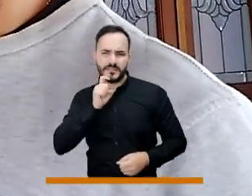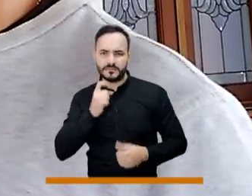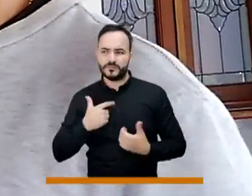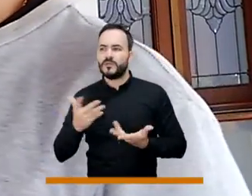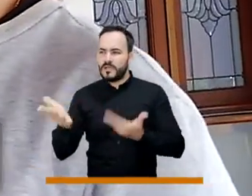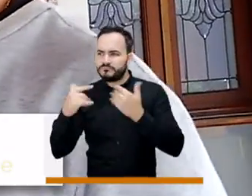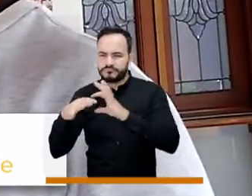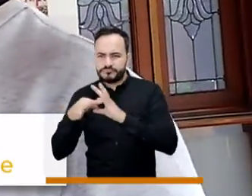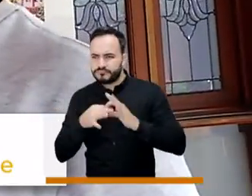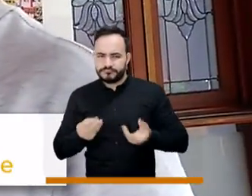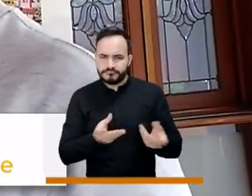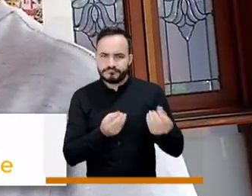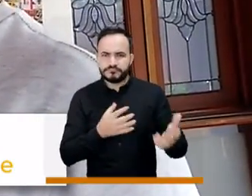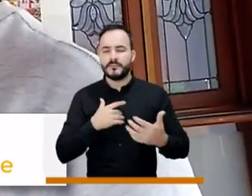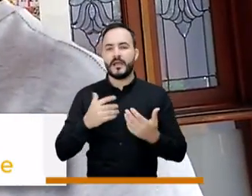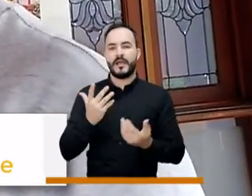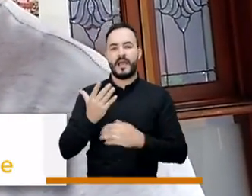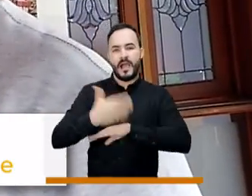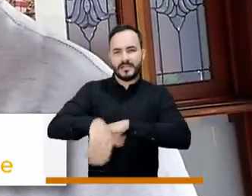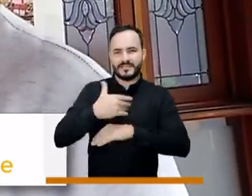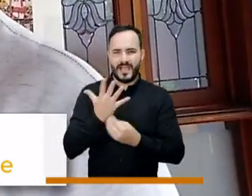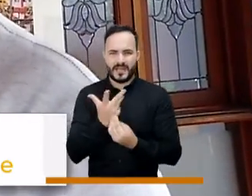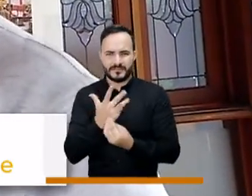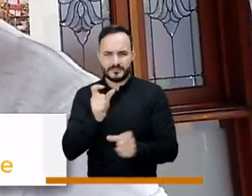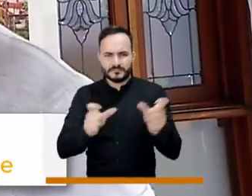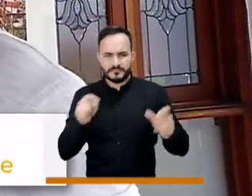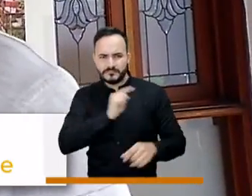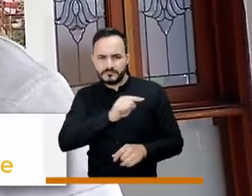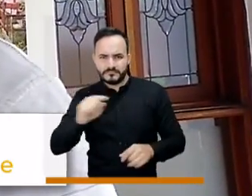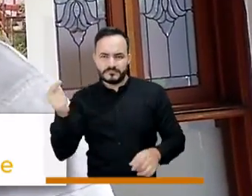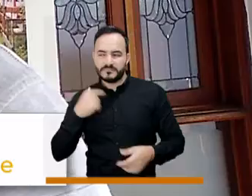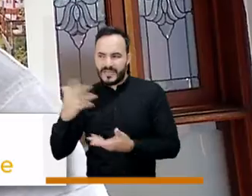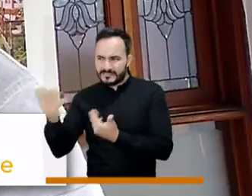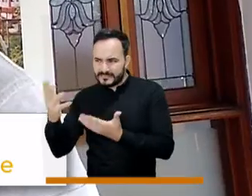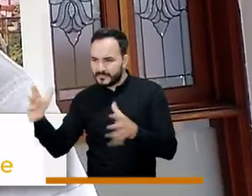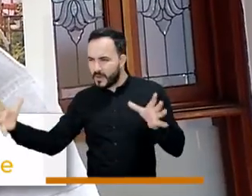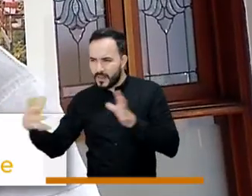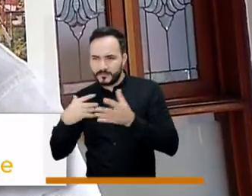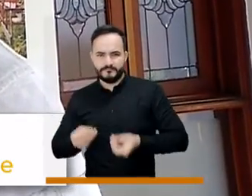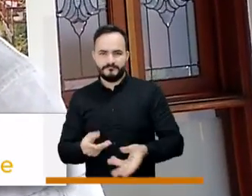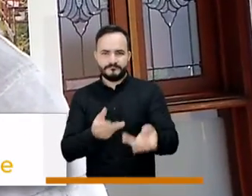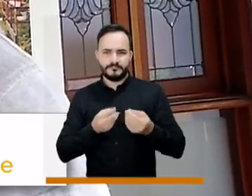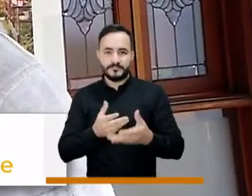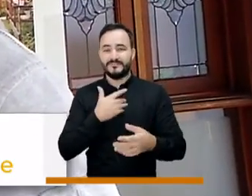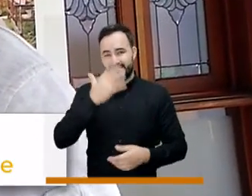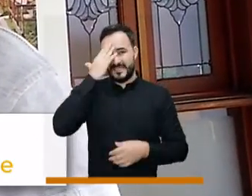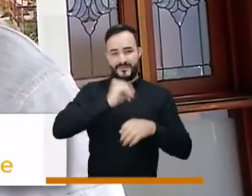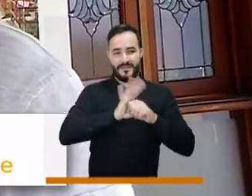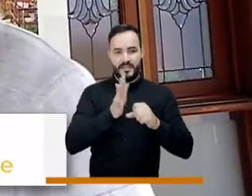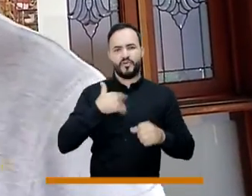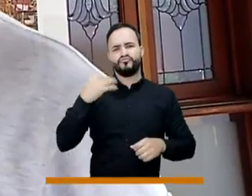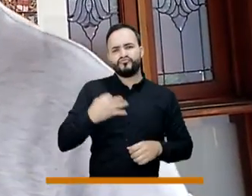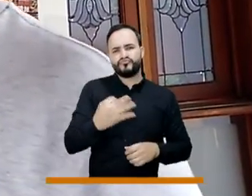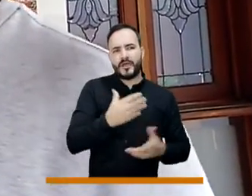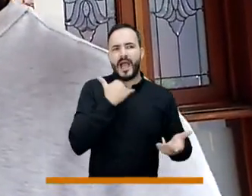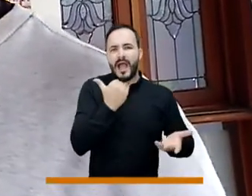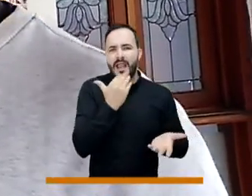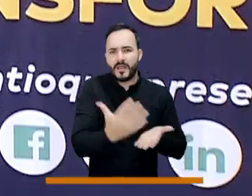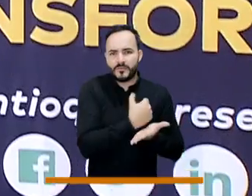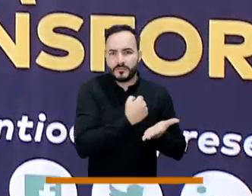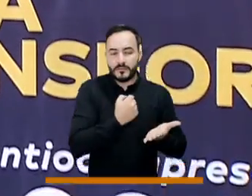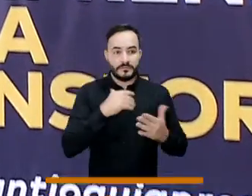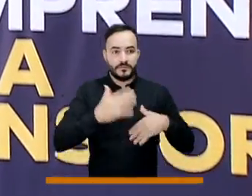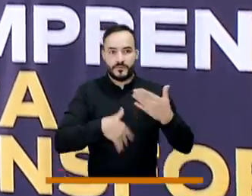trabajadoras sexuales, estuvimos apoyando artistas callejeros, a muchas personas que por la pandemia, digamos, vieron afectada su entrada